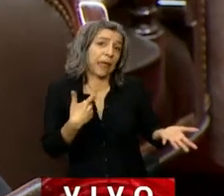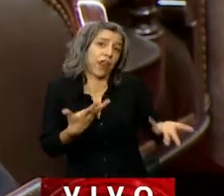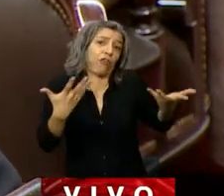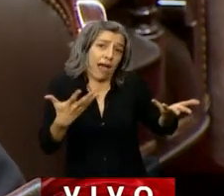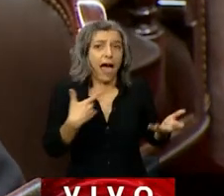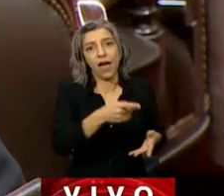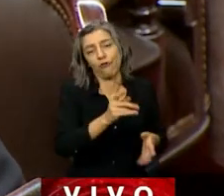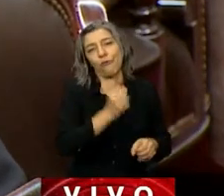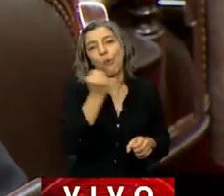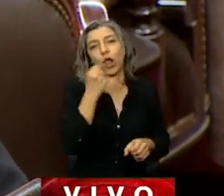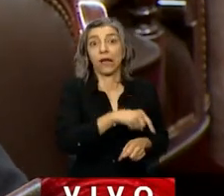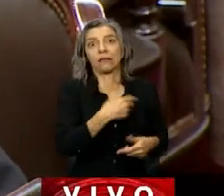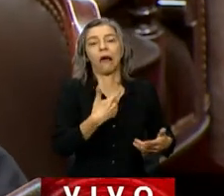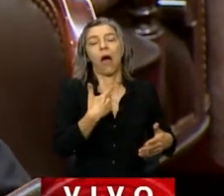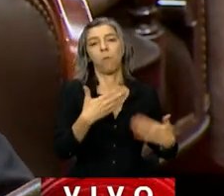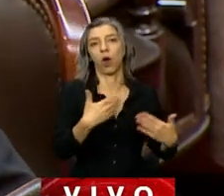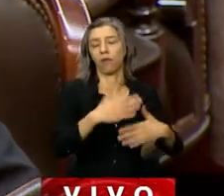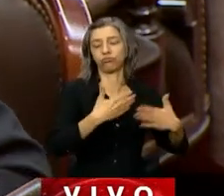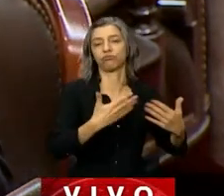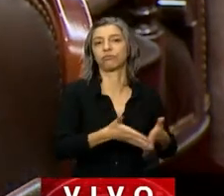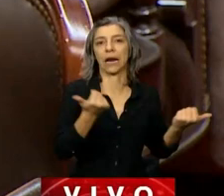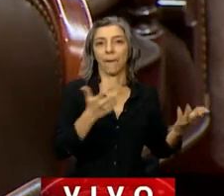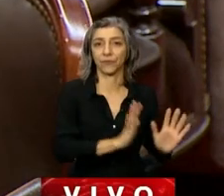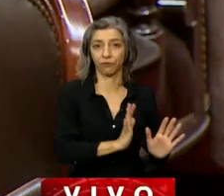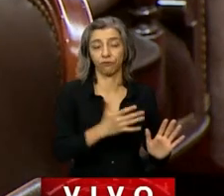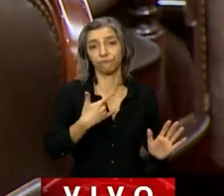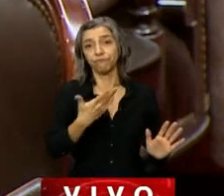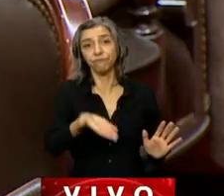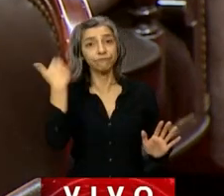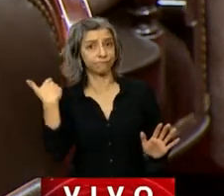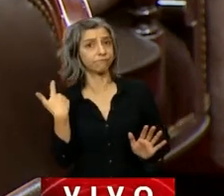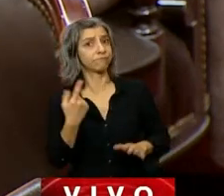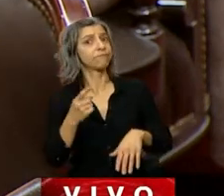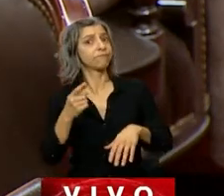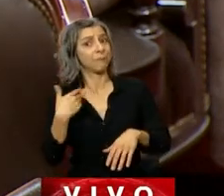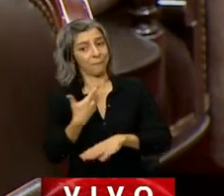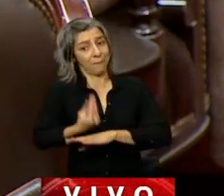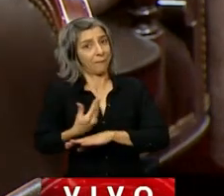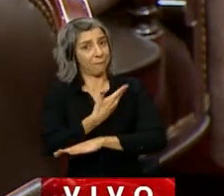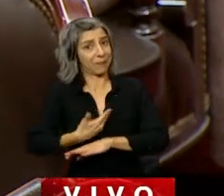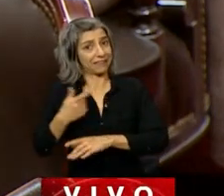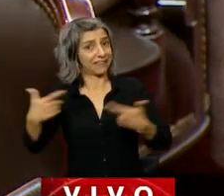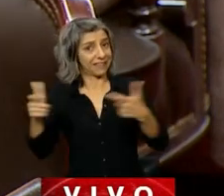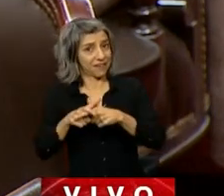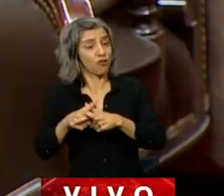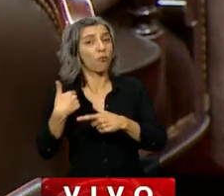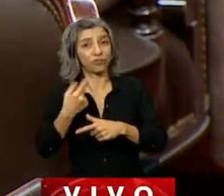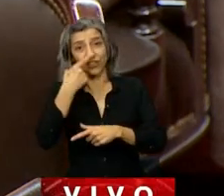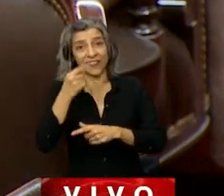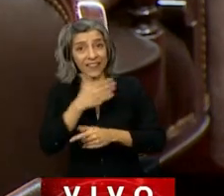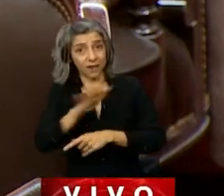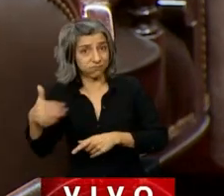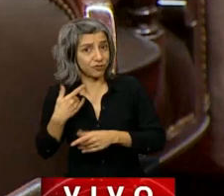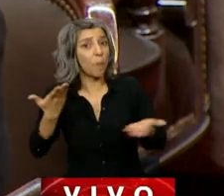para el tratamiento exprés. Y tampoco respondió lo que le pedí como presidente de la Comisión de Intereses Marítimos respecto al giro. Por